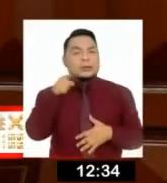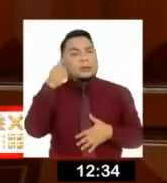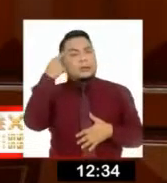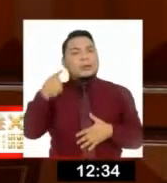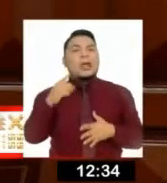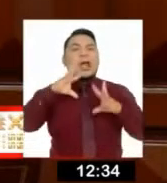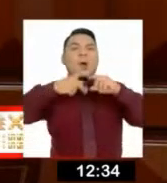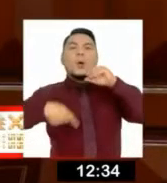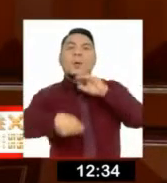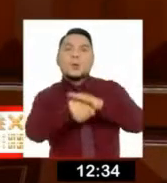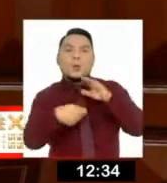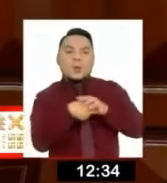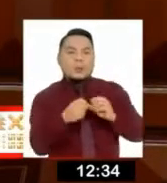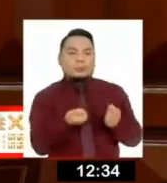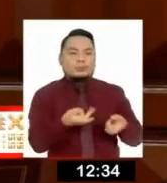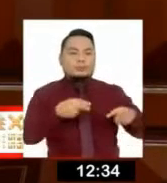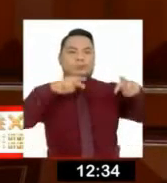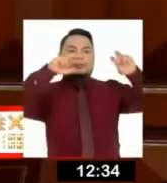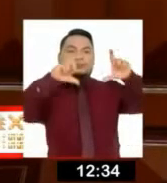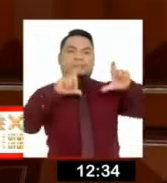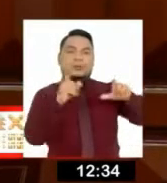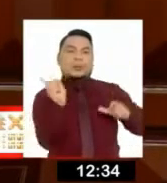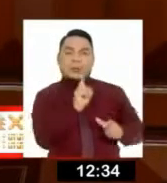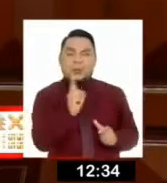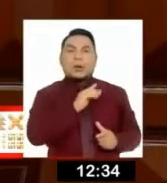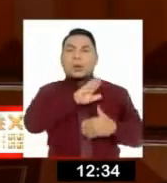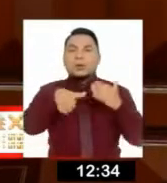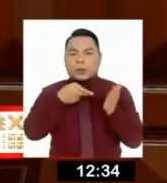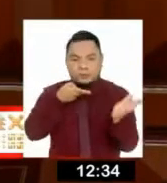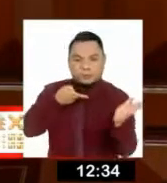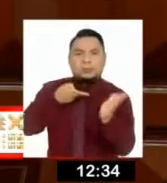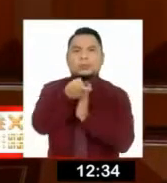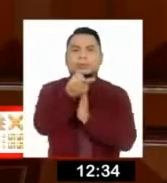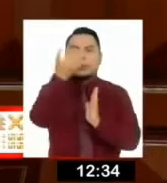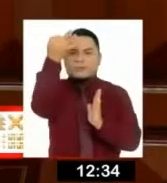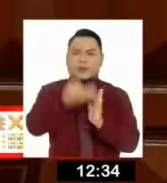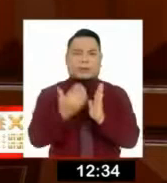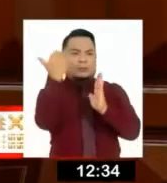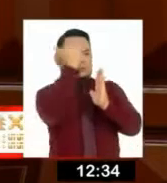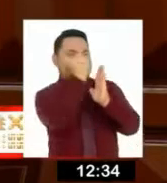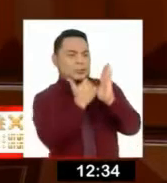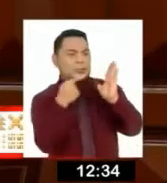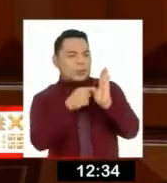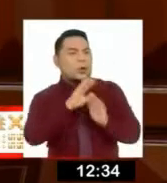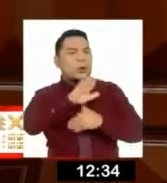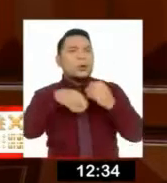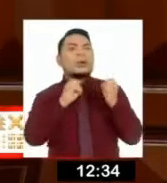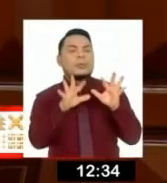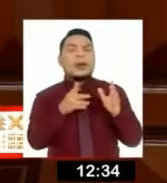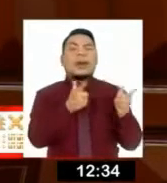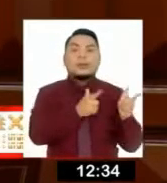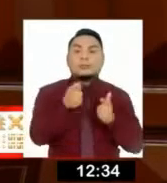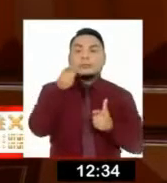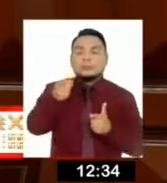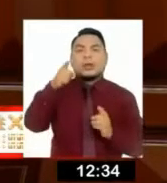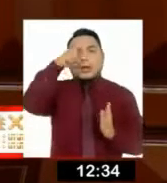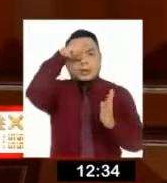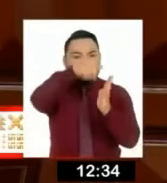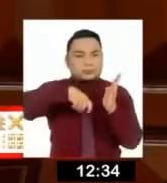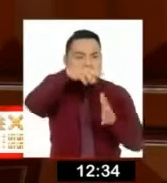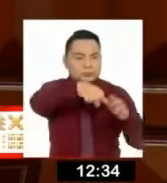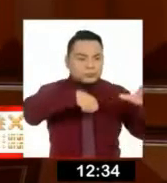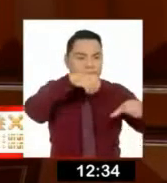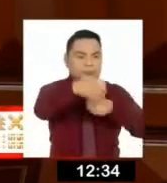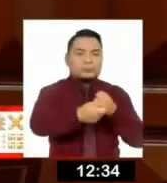expulsando a la corrupción, sincerando y acotando procedimientos que faciliten la exploración, la explotación,